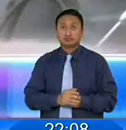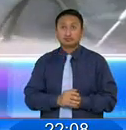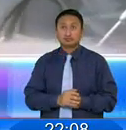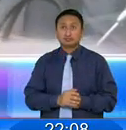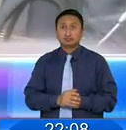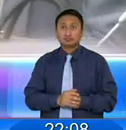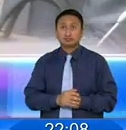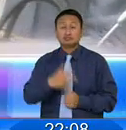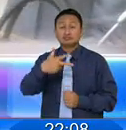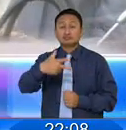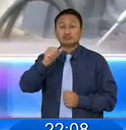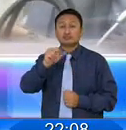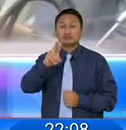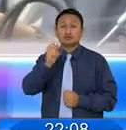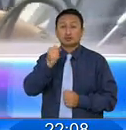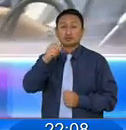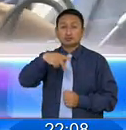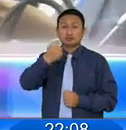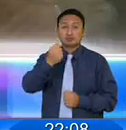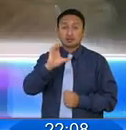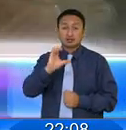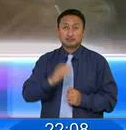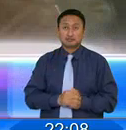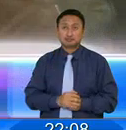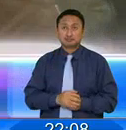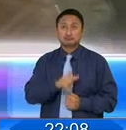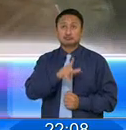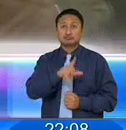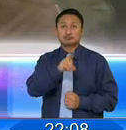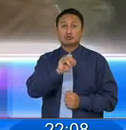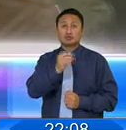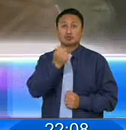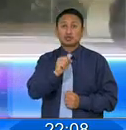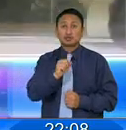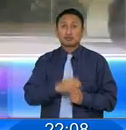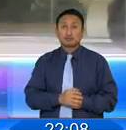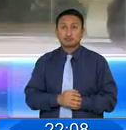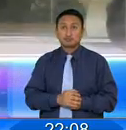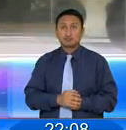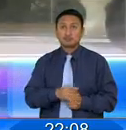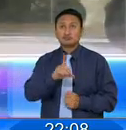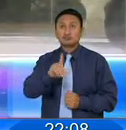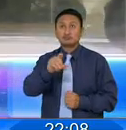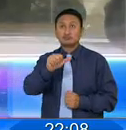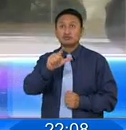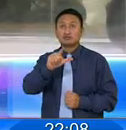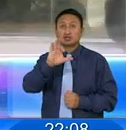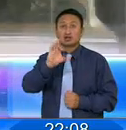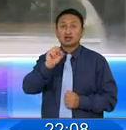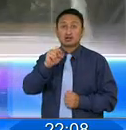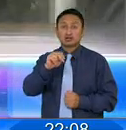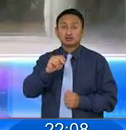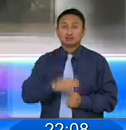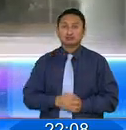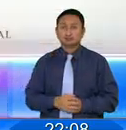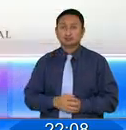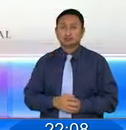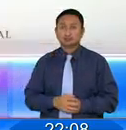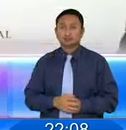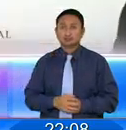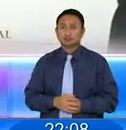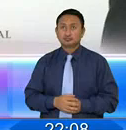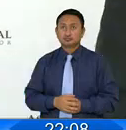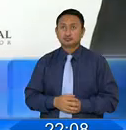Marjorie Chávez del Partido Social Cristiano, Luisa González de UNES y Dalton Basigalupo de la Izquierda Democrática. Yo creo